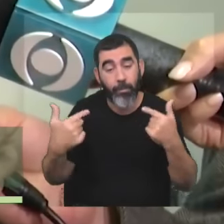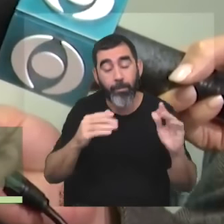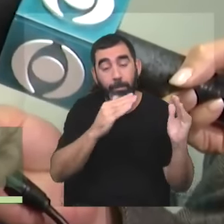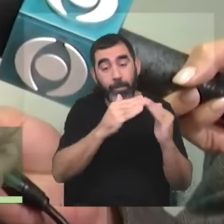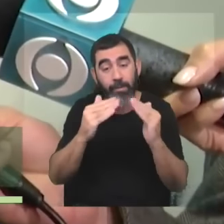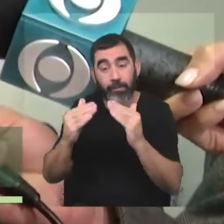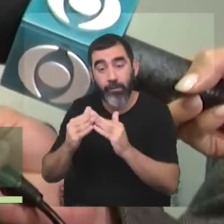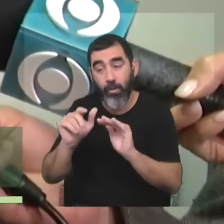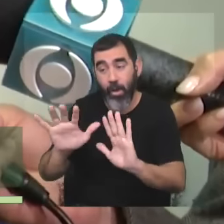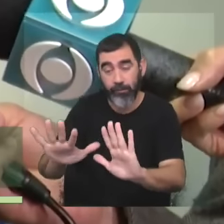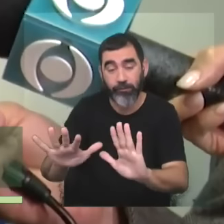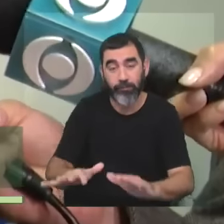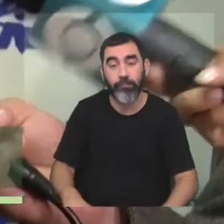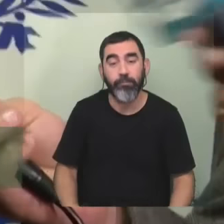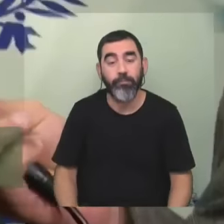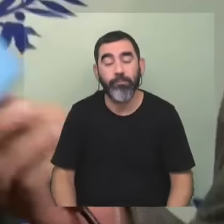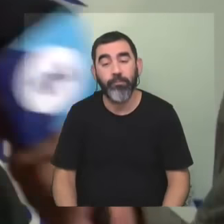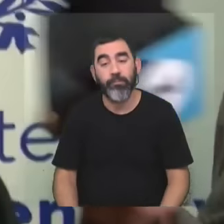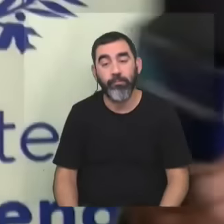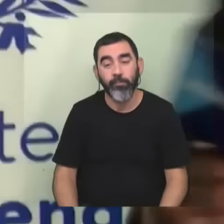vivienda tiene esta característica